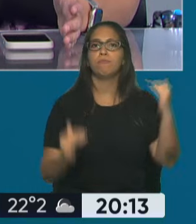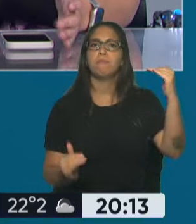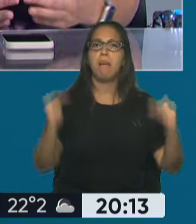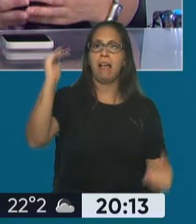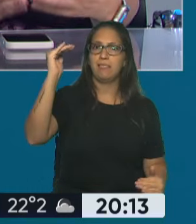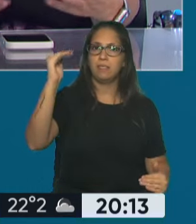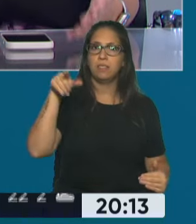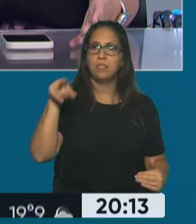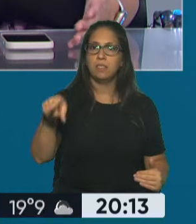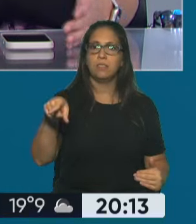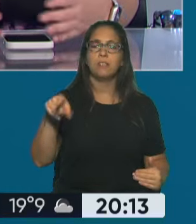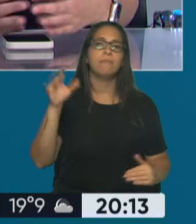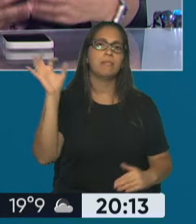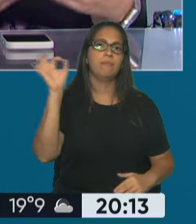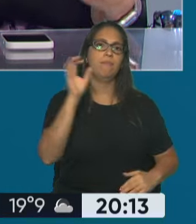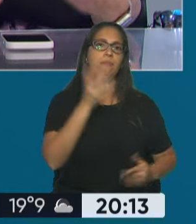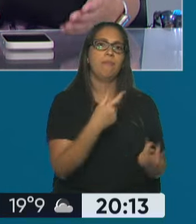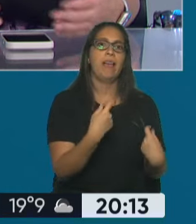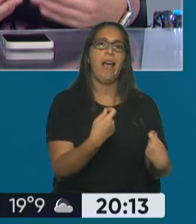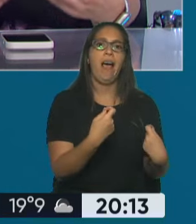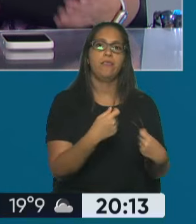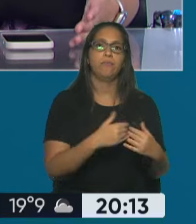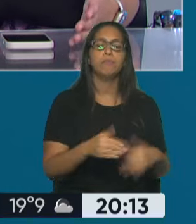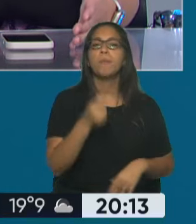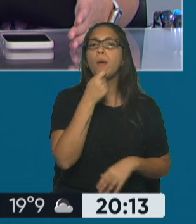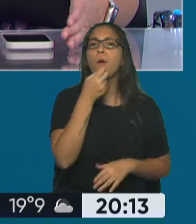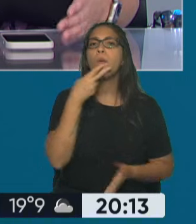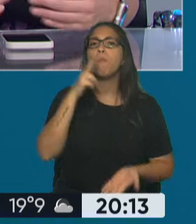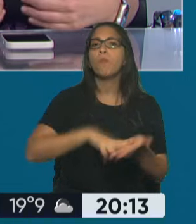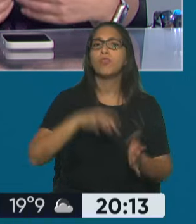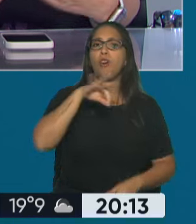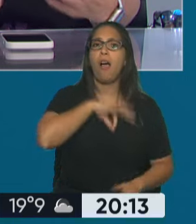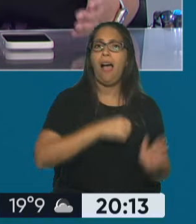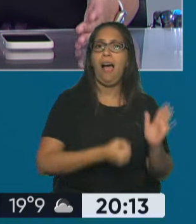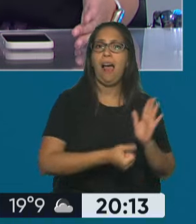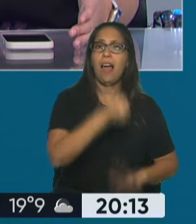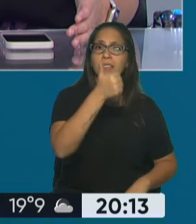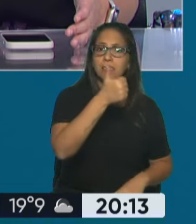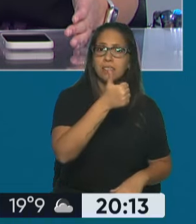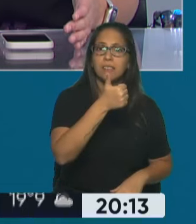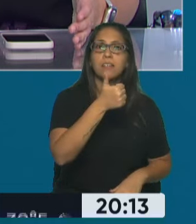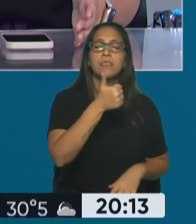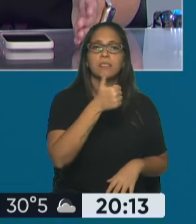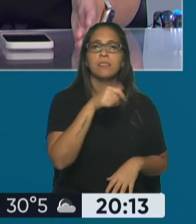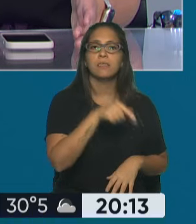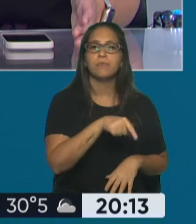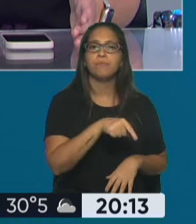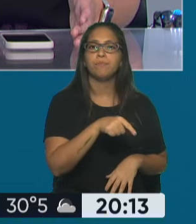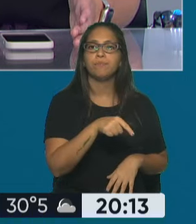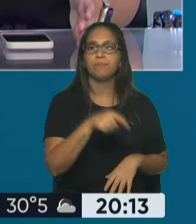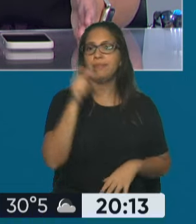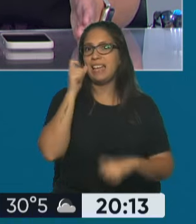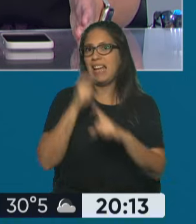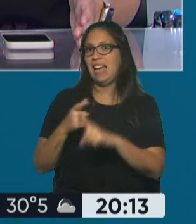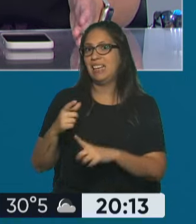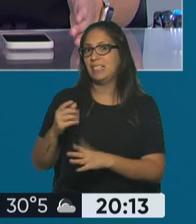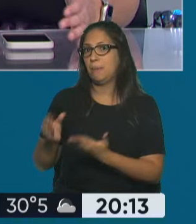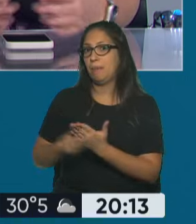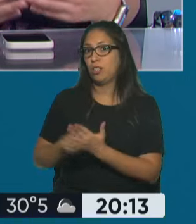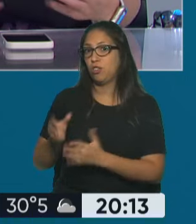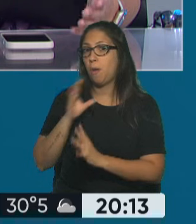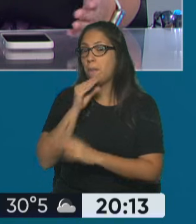lado, una reversión de el impuesto a las ganancias del régimen cedular que estableció el exministro de Economía, Sergio